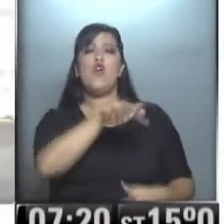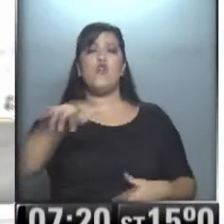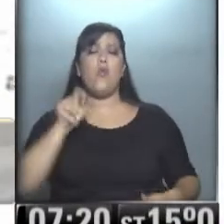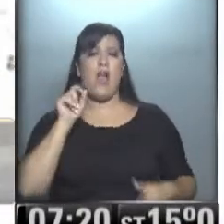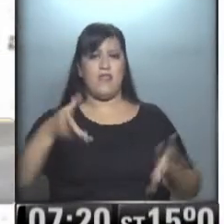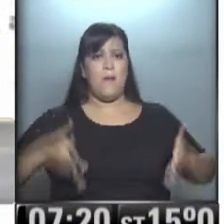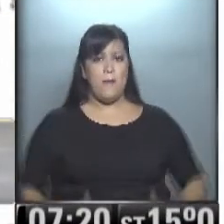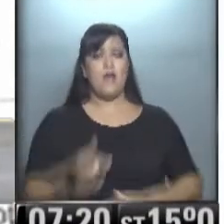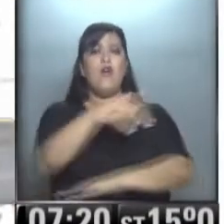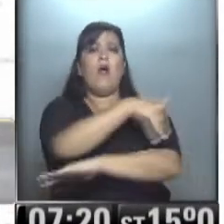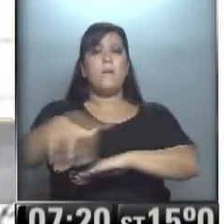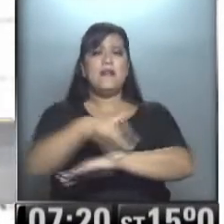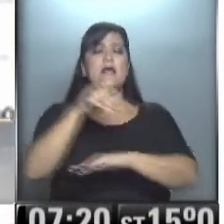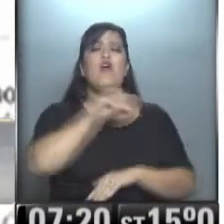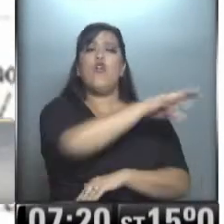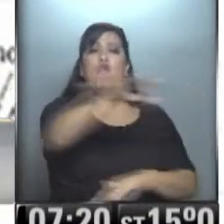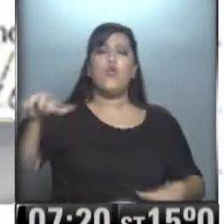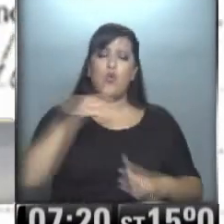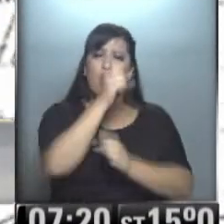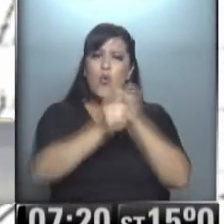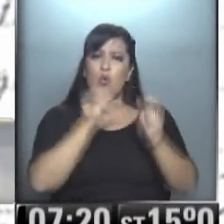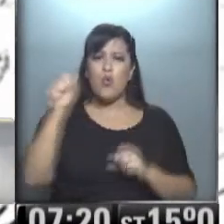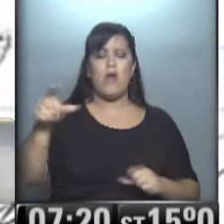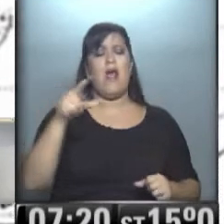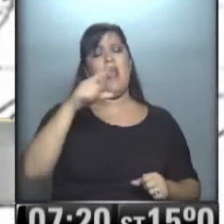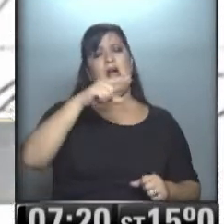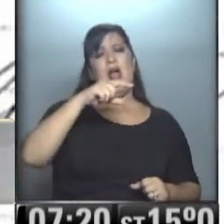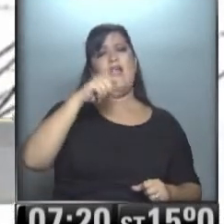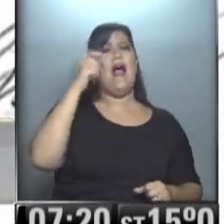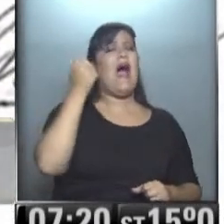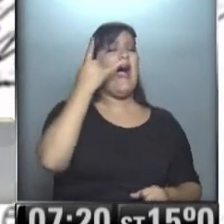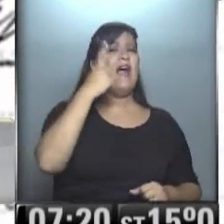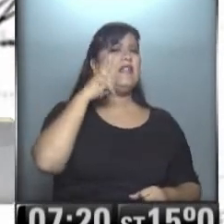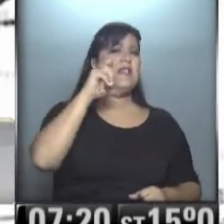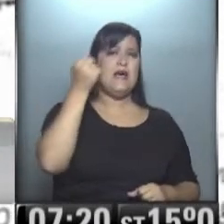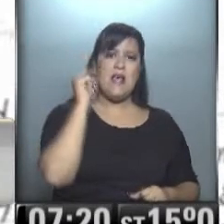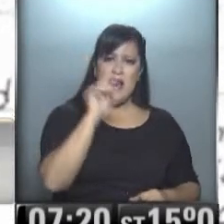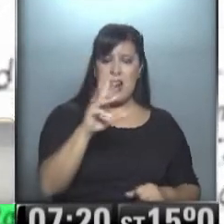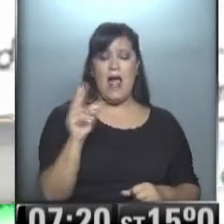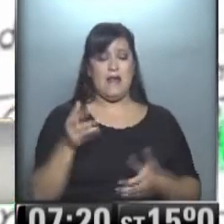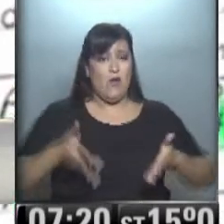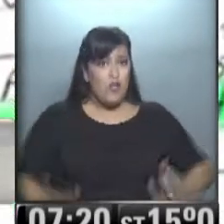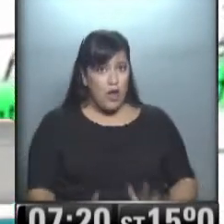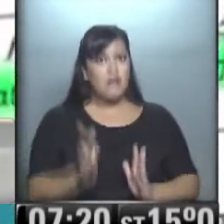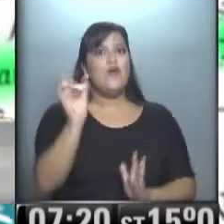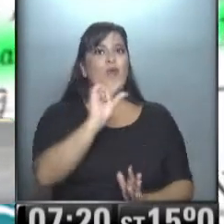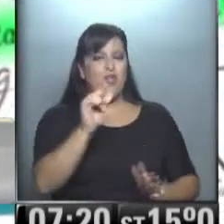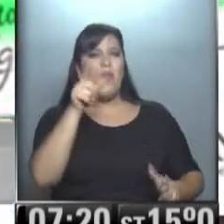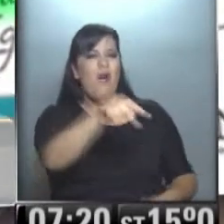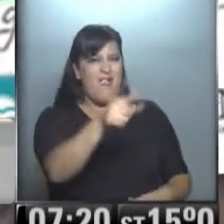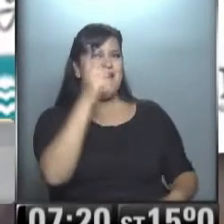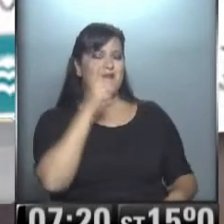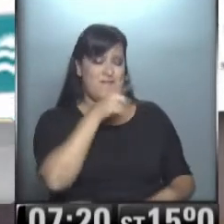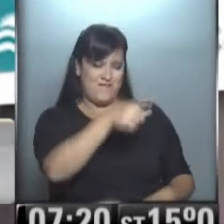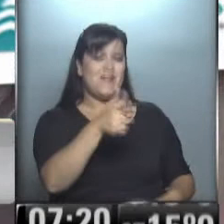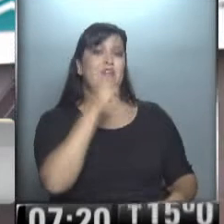casa del empresario rural Francisco Pancho Aguilar, el presunto entregador de Ignacio poco después de su nacimiento. Además, da cuenta de